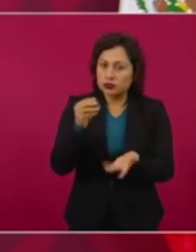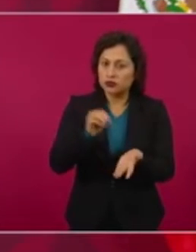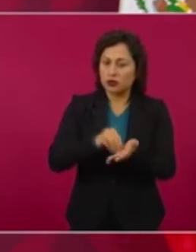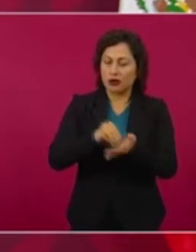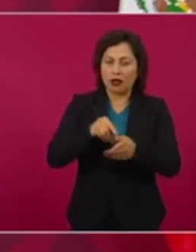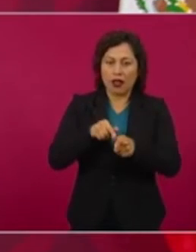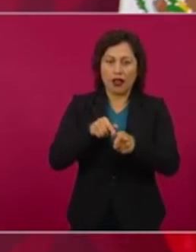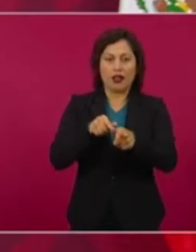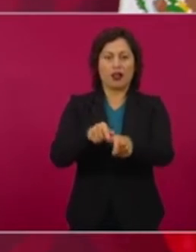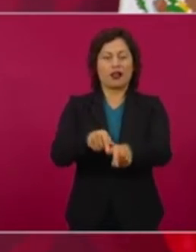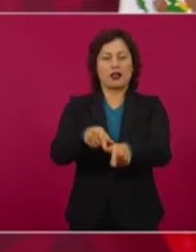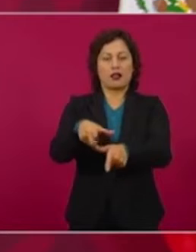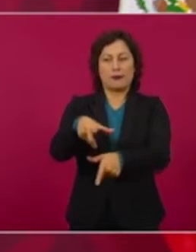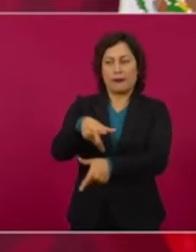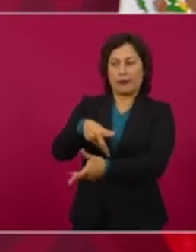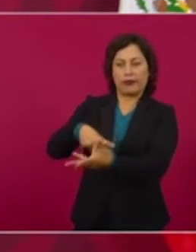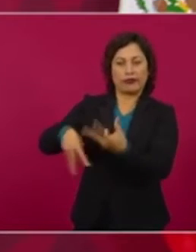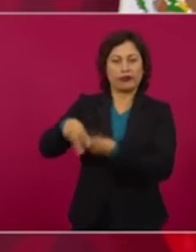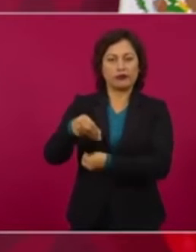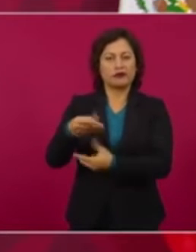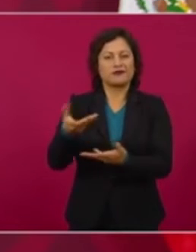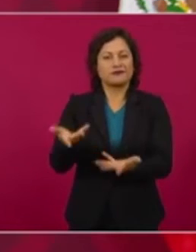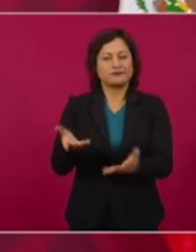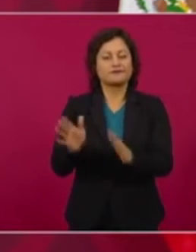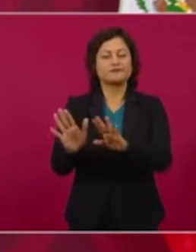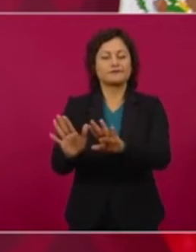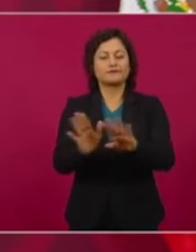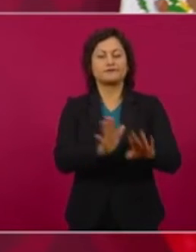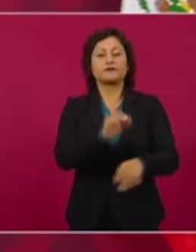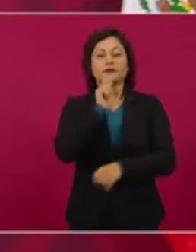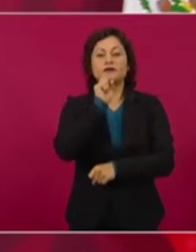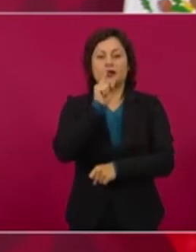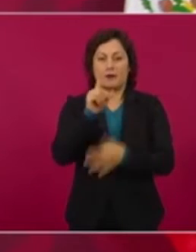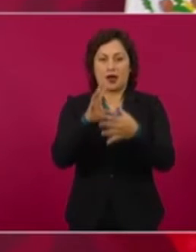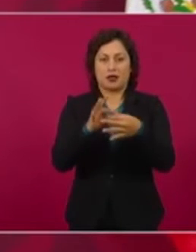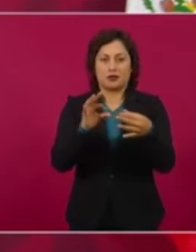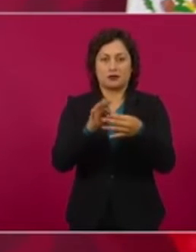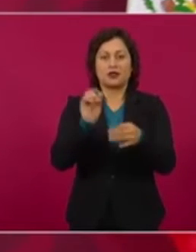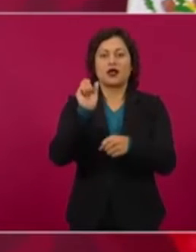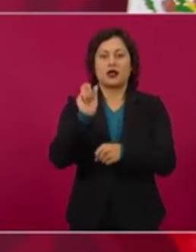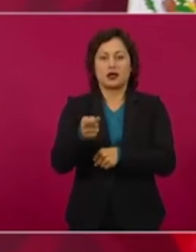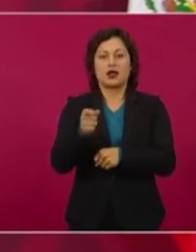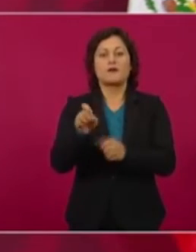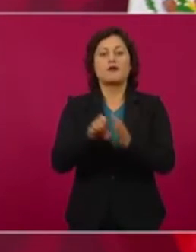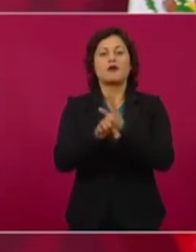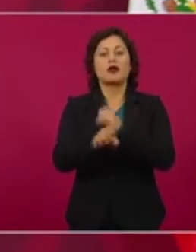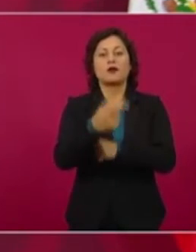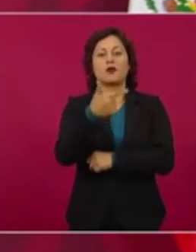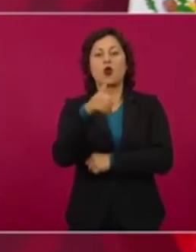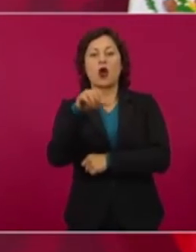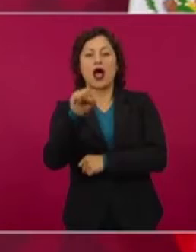Y cómo logramos, en el caso de los gasoductos, un arreglo,